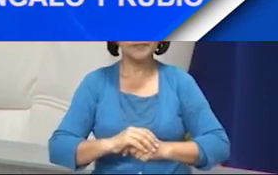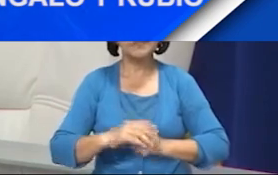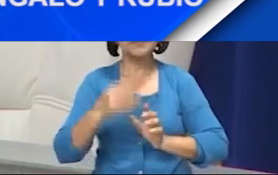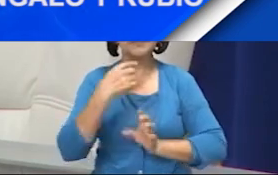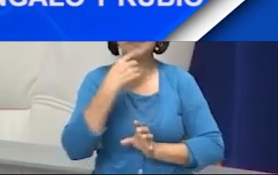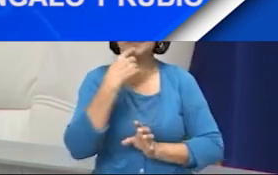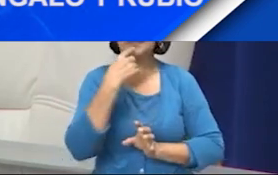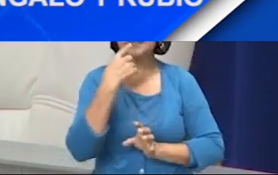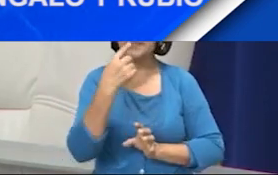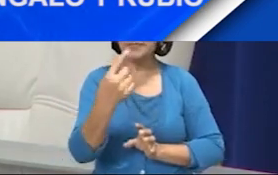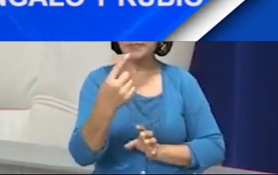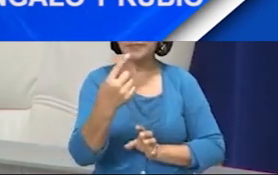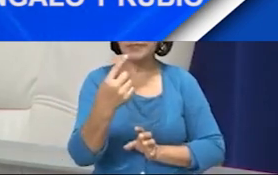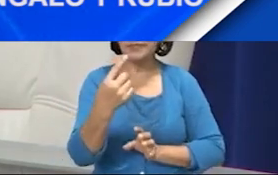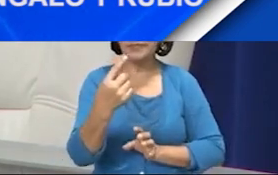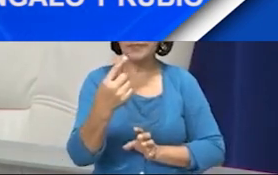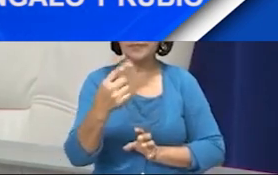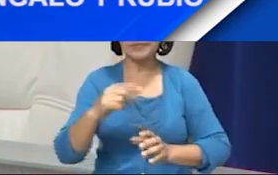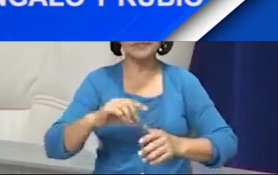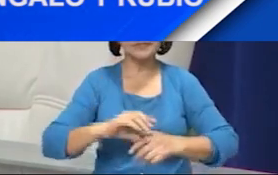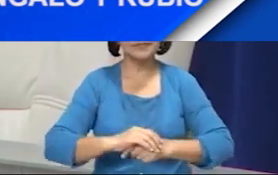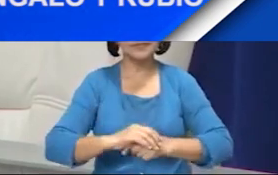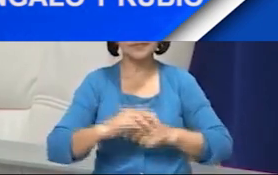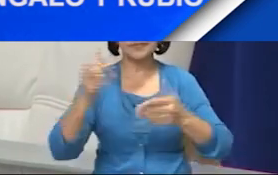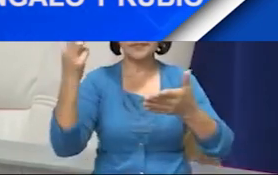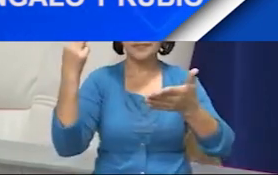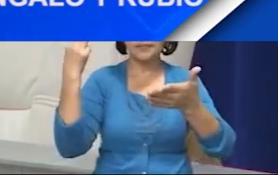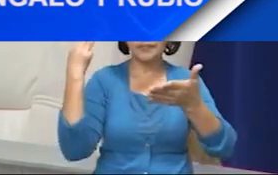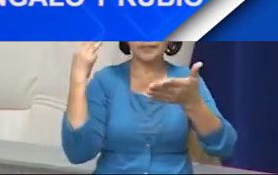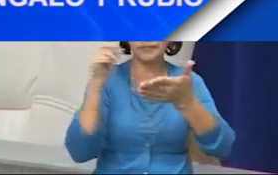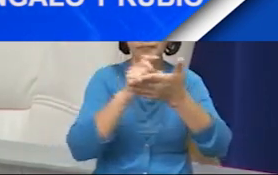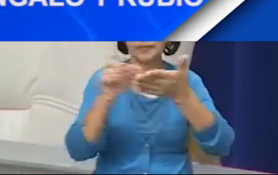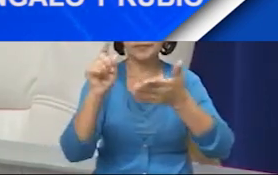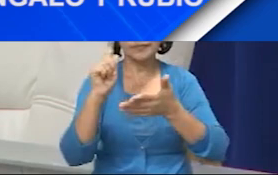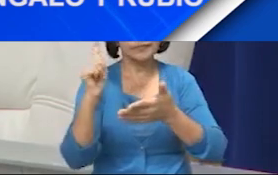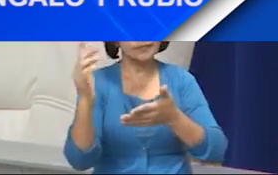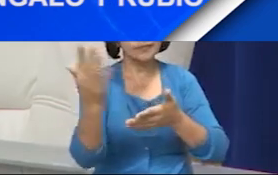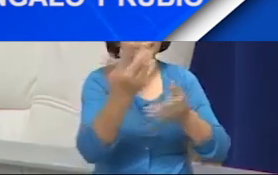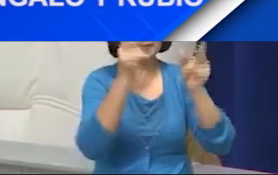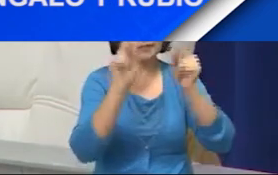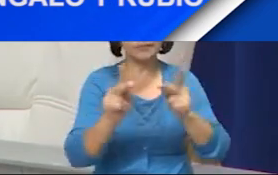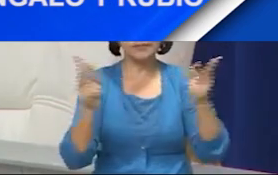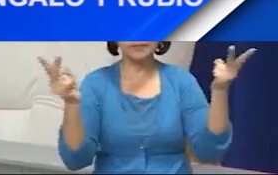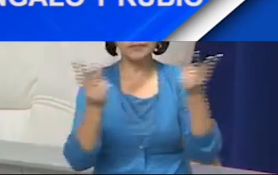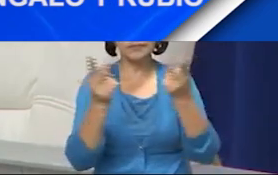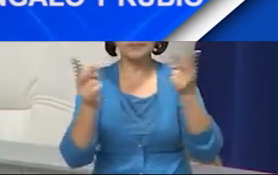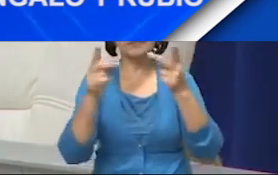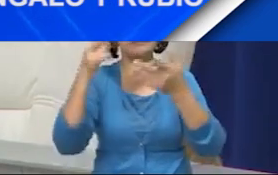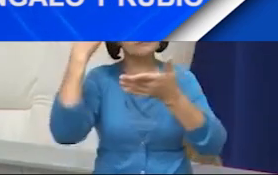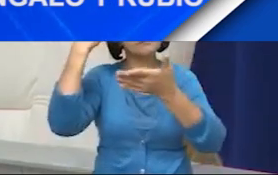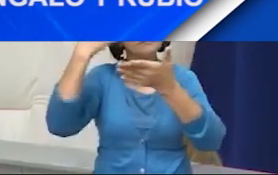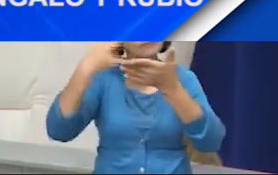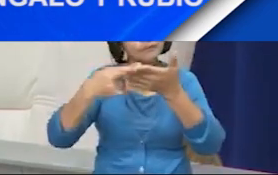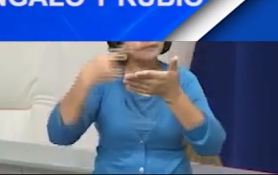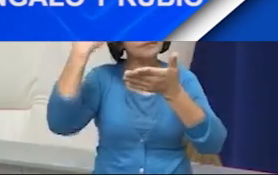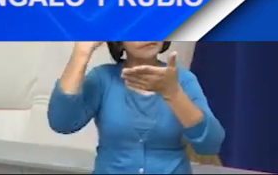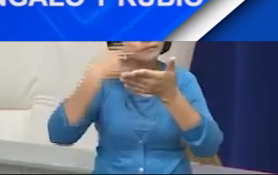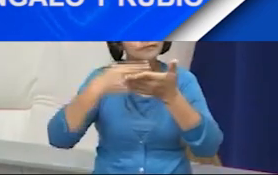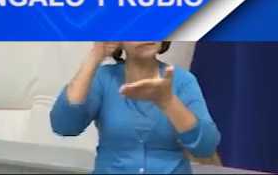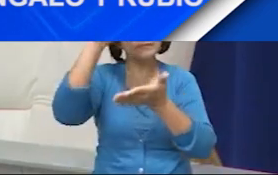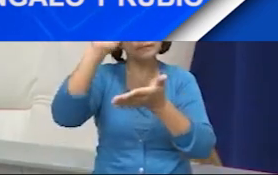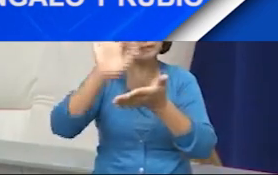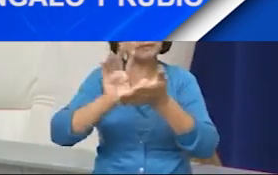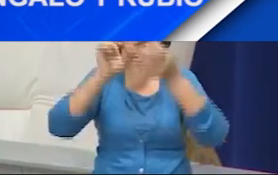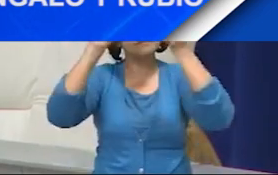les pido a los maestros y a todos los nicaragüenses que preservemos el espíritu de